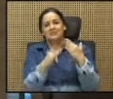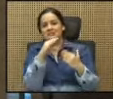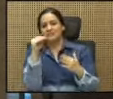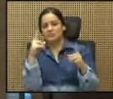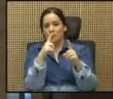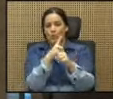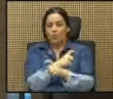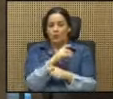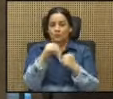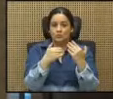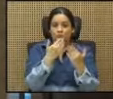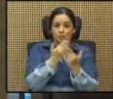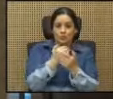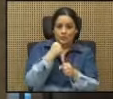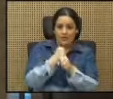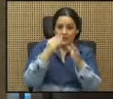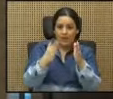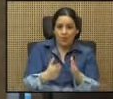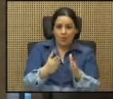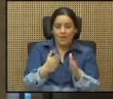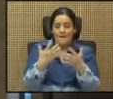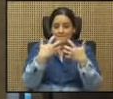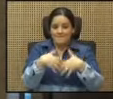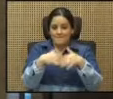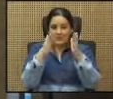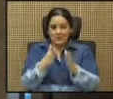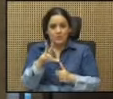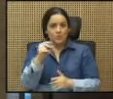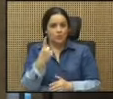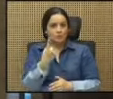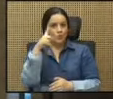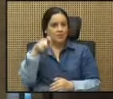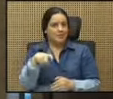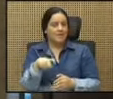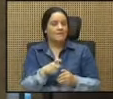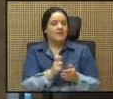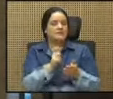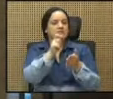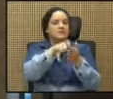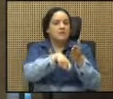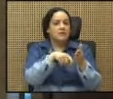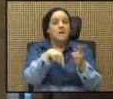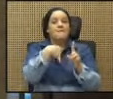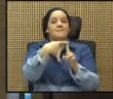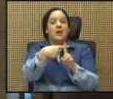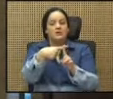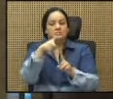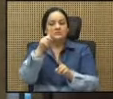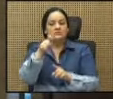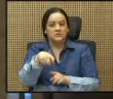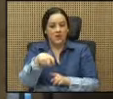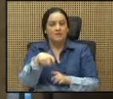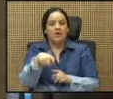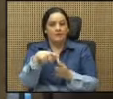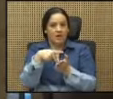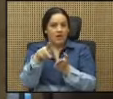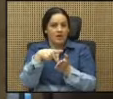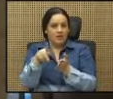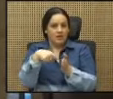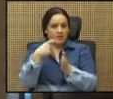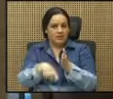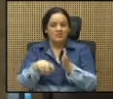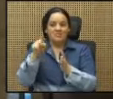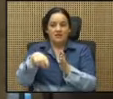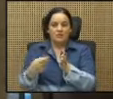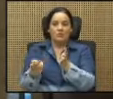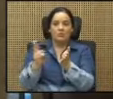trabajador y empresario no solo va a tener que estar inscrito y declarar, sino que además deberá contratar un experto para